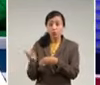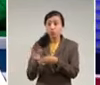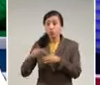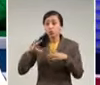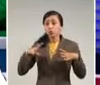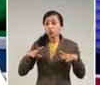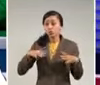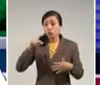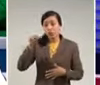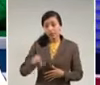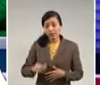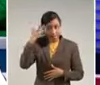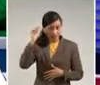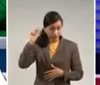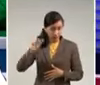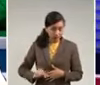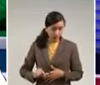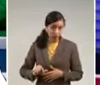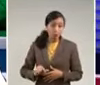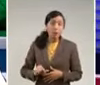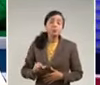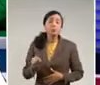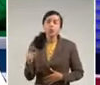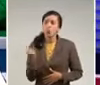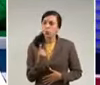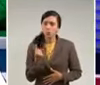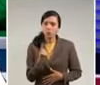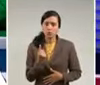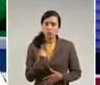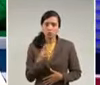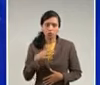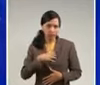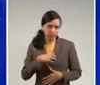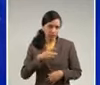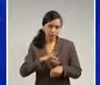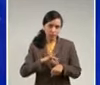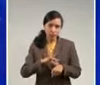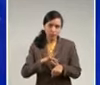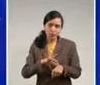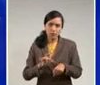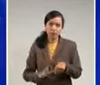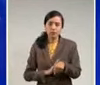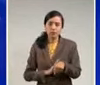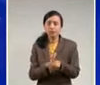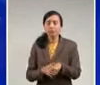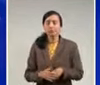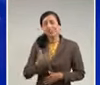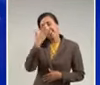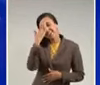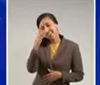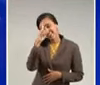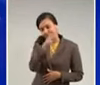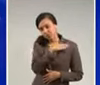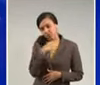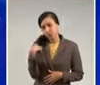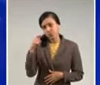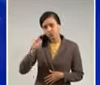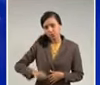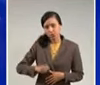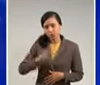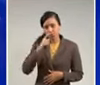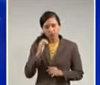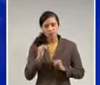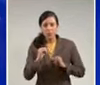extranjeros que son los únicos extranjeros que han sido diagnosticados. Gracias, doctor, entonces, por toda esta información